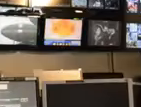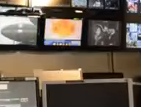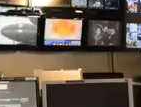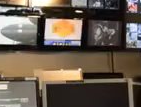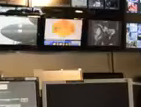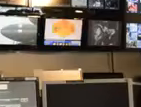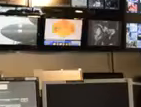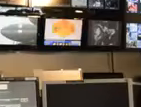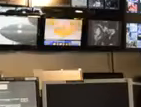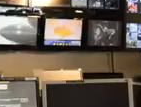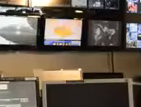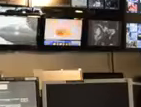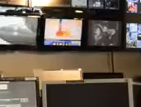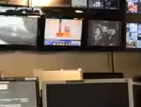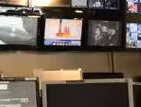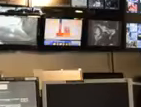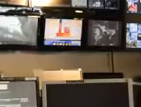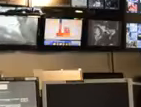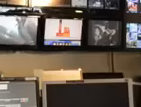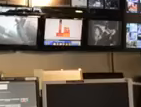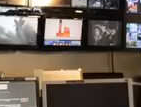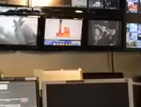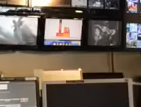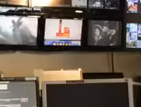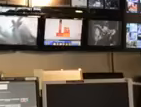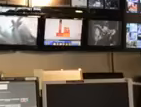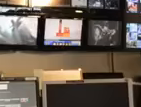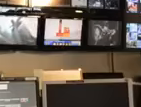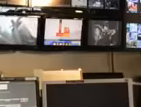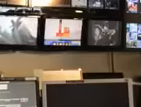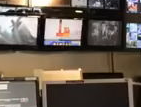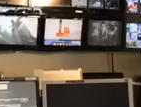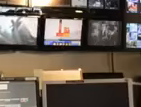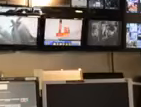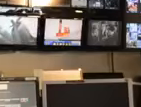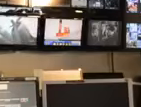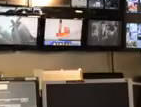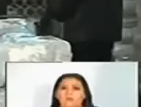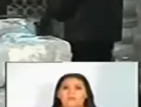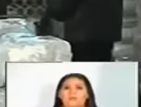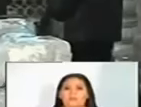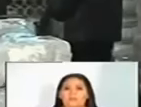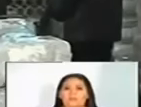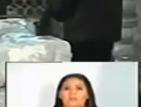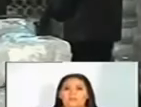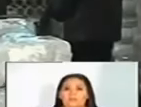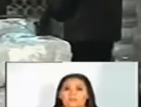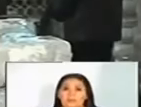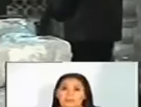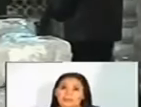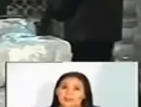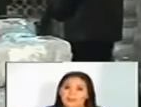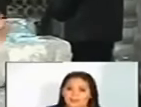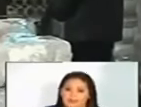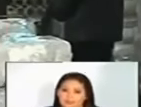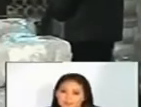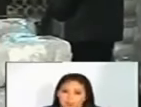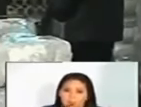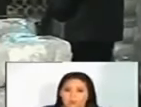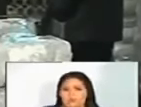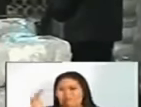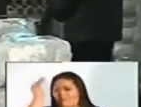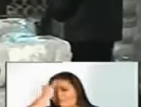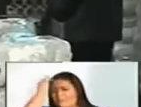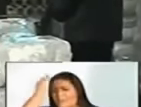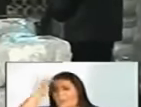Porque mire, llegan a ser preguntas tendenciosas y cuando se les agüeva se hacen las víctimas estos autoperiodistas. Este personaje, que todo el mundo conoce